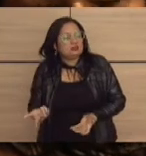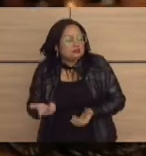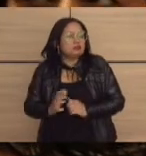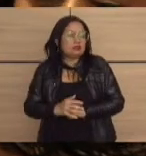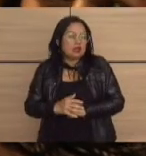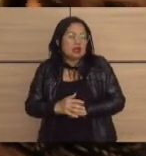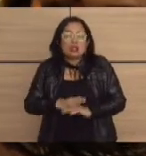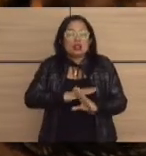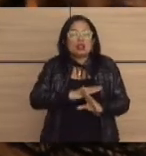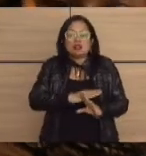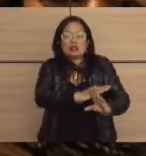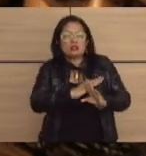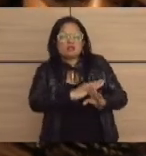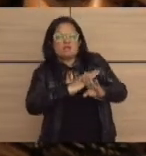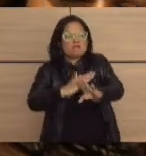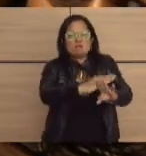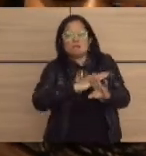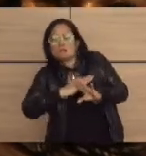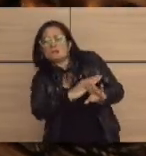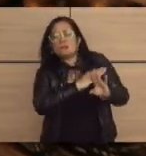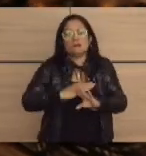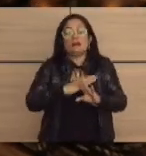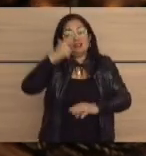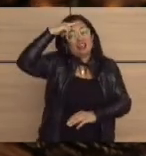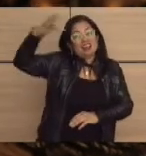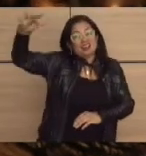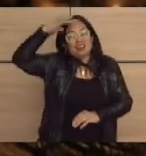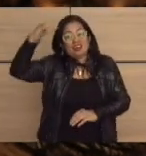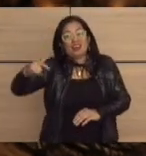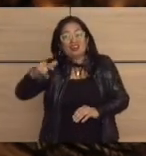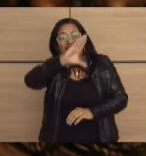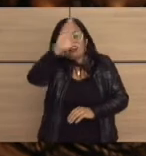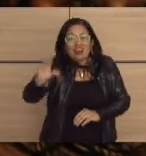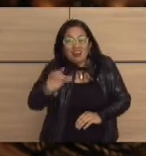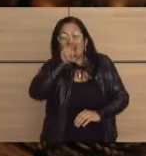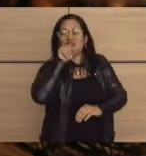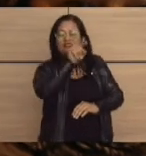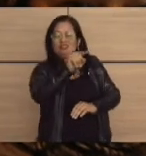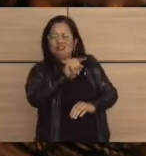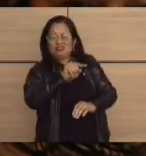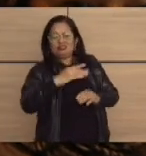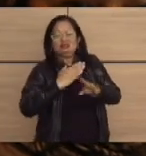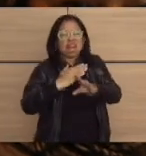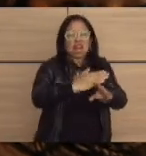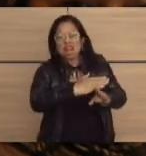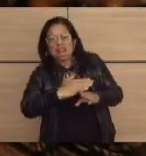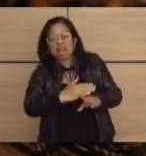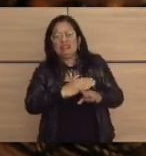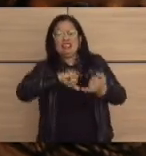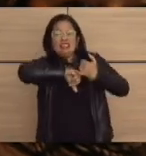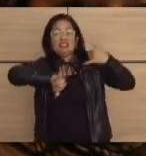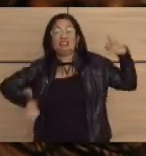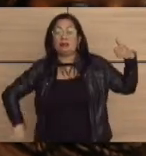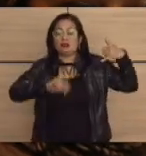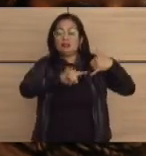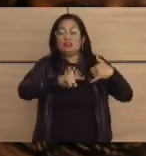lo bloquearon. Era la cava de Cartagena en el Caribe, y cuando la independencia, pues,